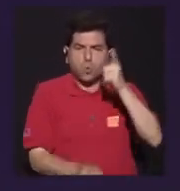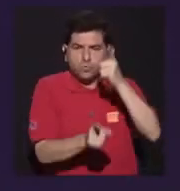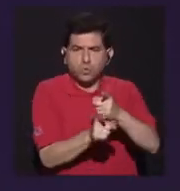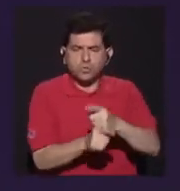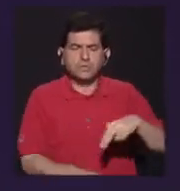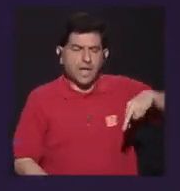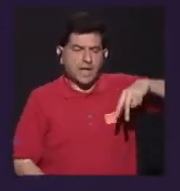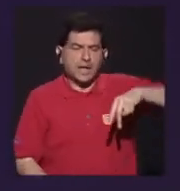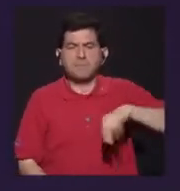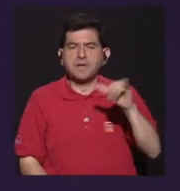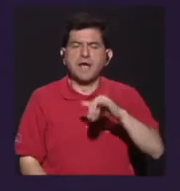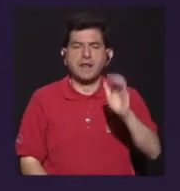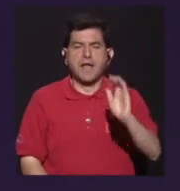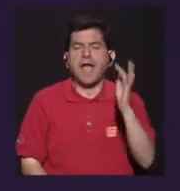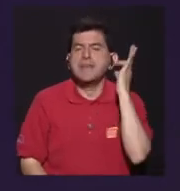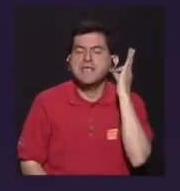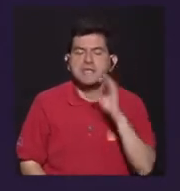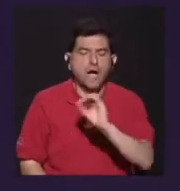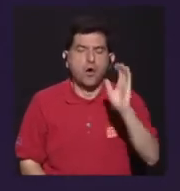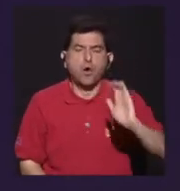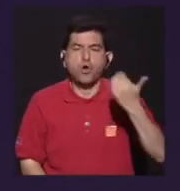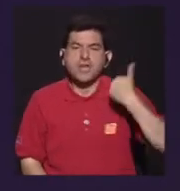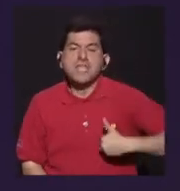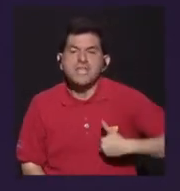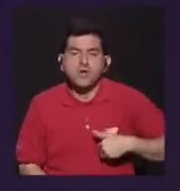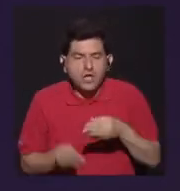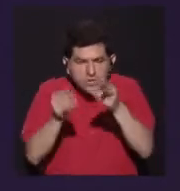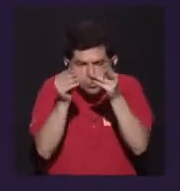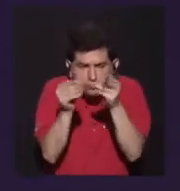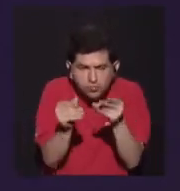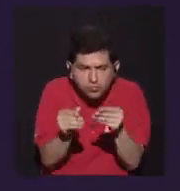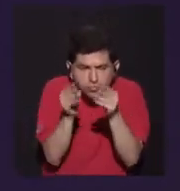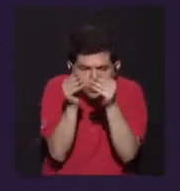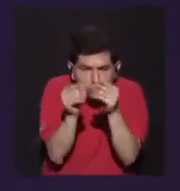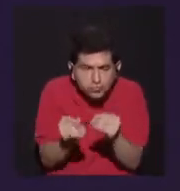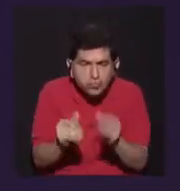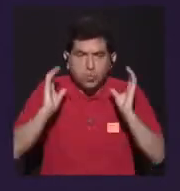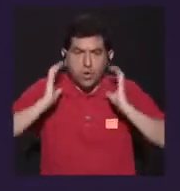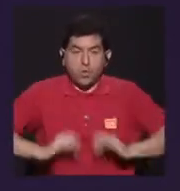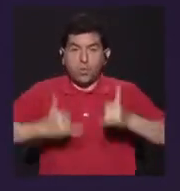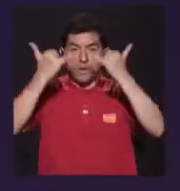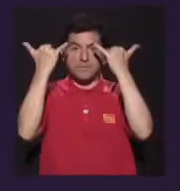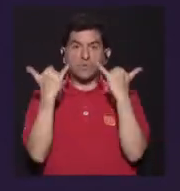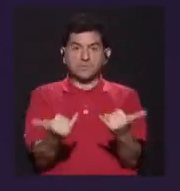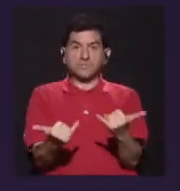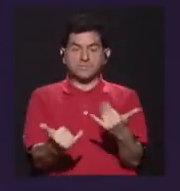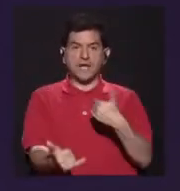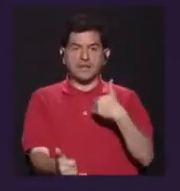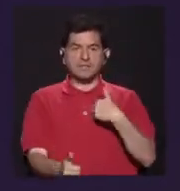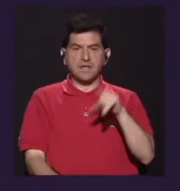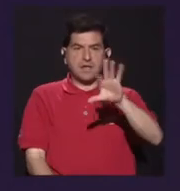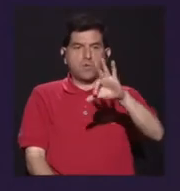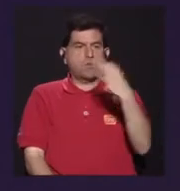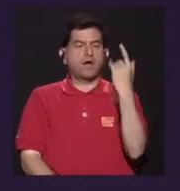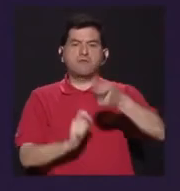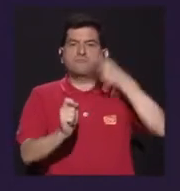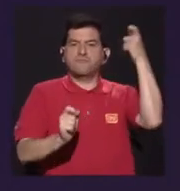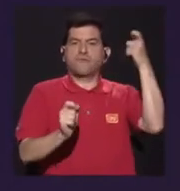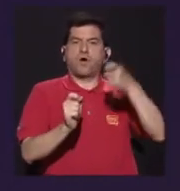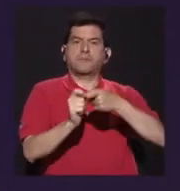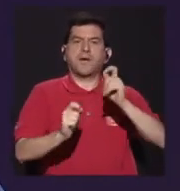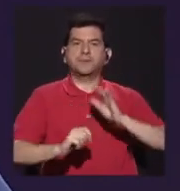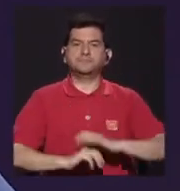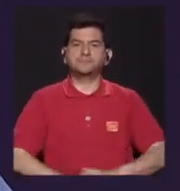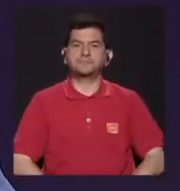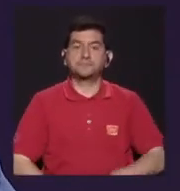camine como niña, camine como niño. O sea, nos van moldeando el cuerpo, tanto que ya el cuerpo tiene hasta una postura,